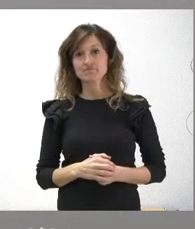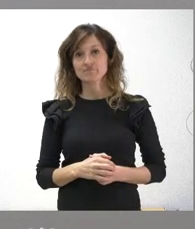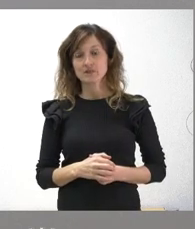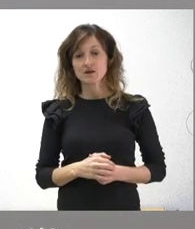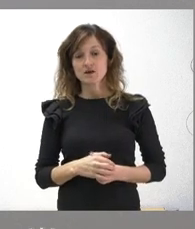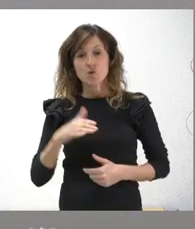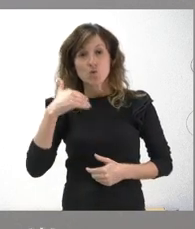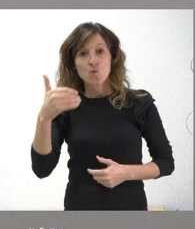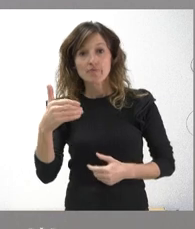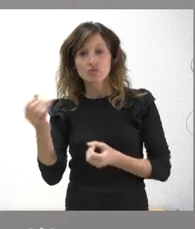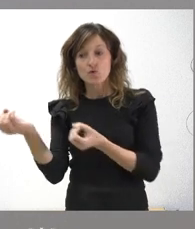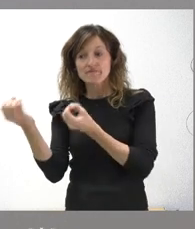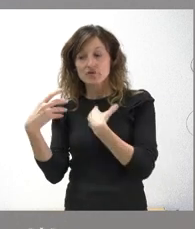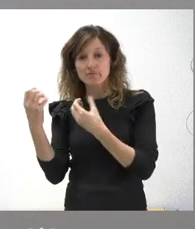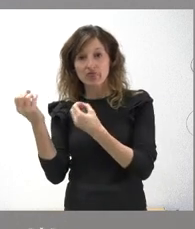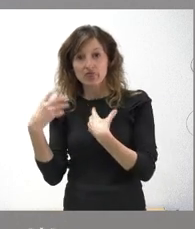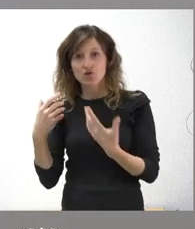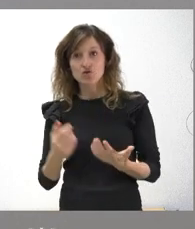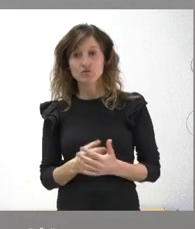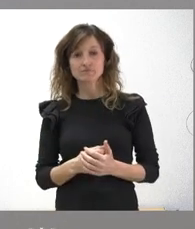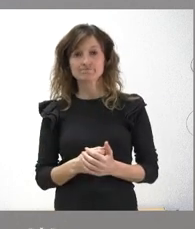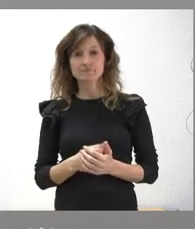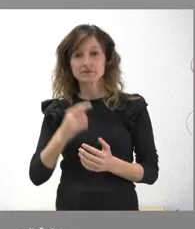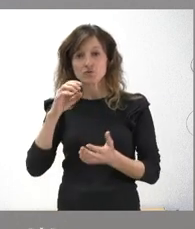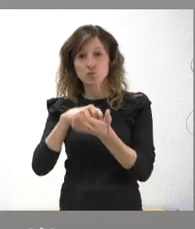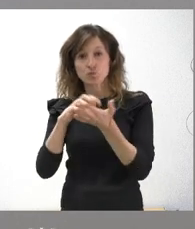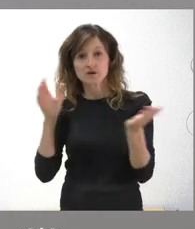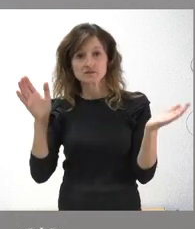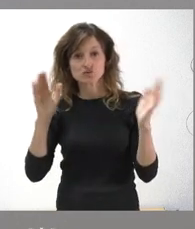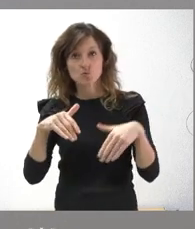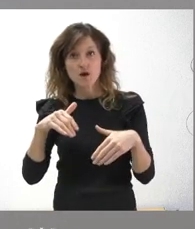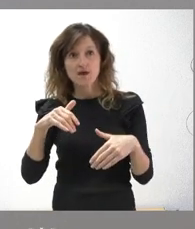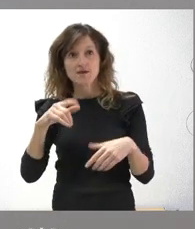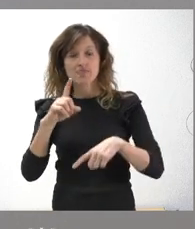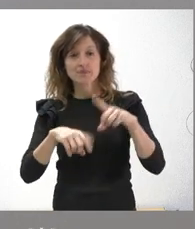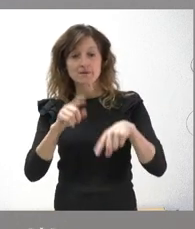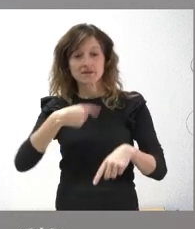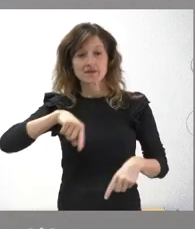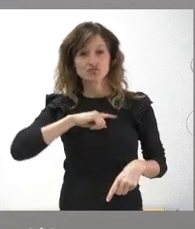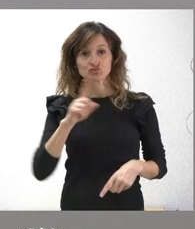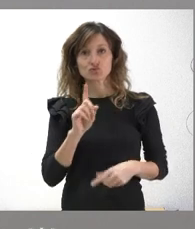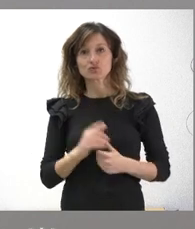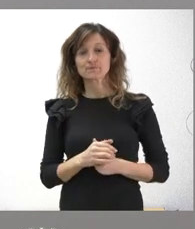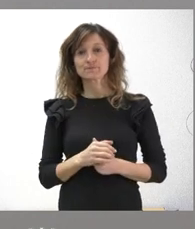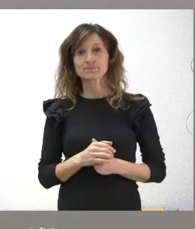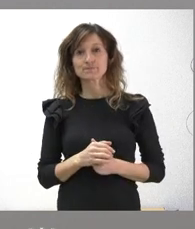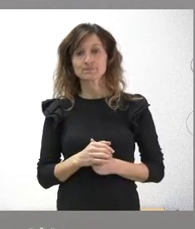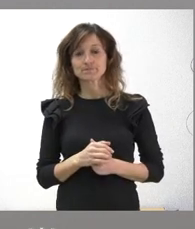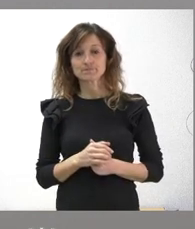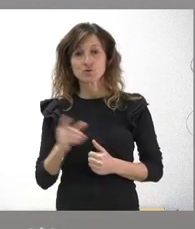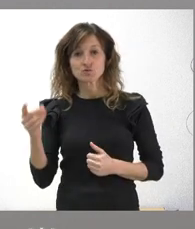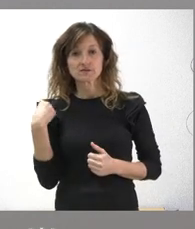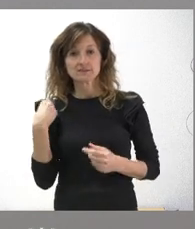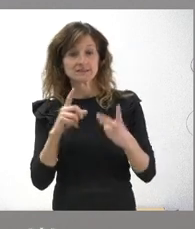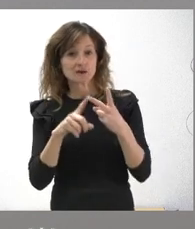disponer toda esta información o se despejen las dudas pues ya no depende de nosotros el segundo tema que usted